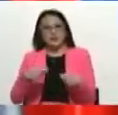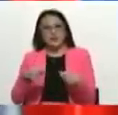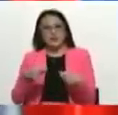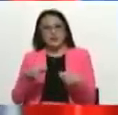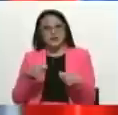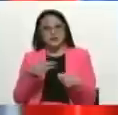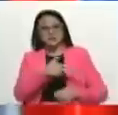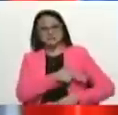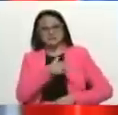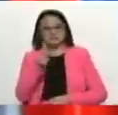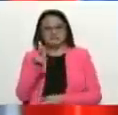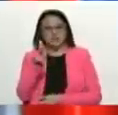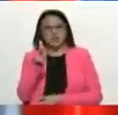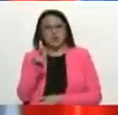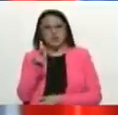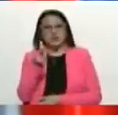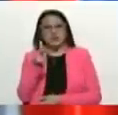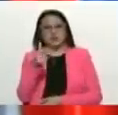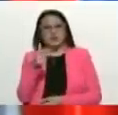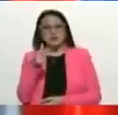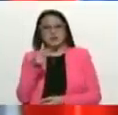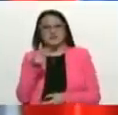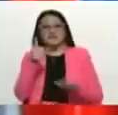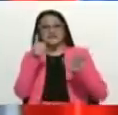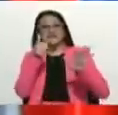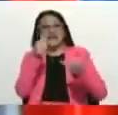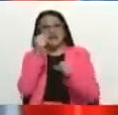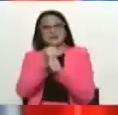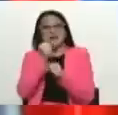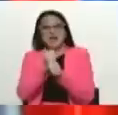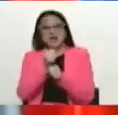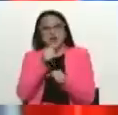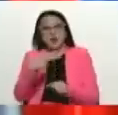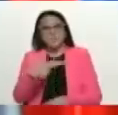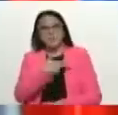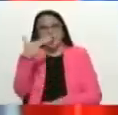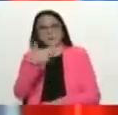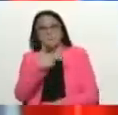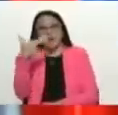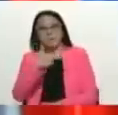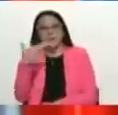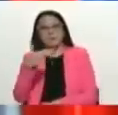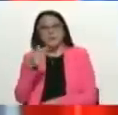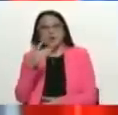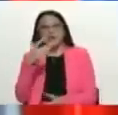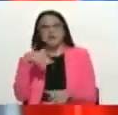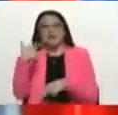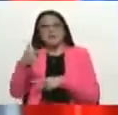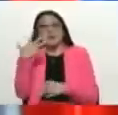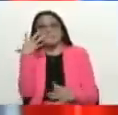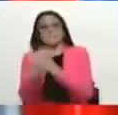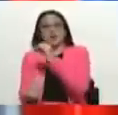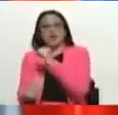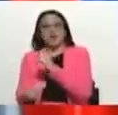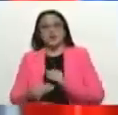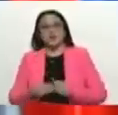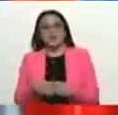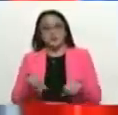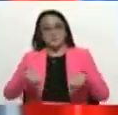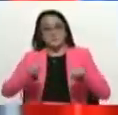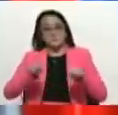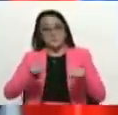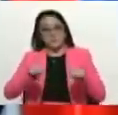arma de fuego e hirió a 6 empleados, tras lo cual se dio a la fuga en una moto que